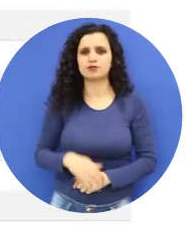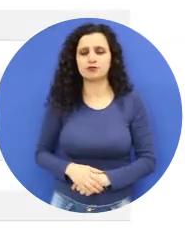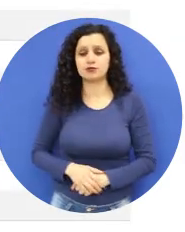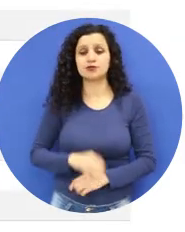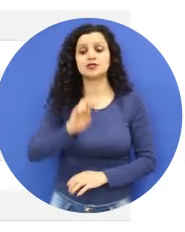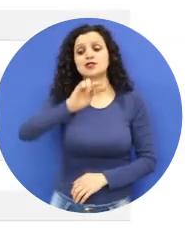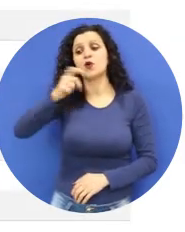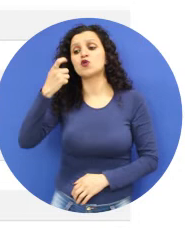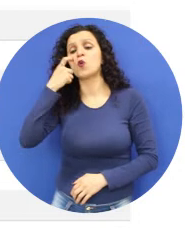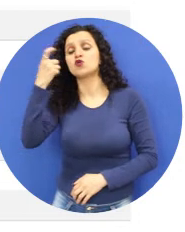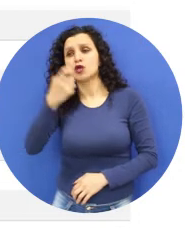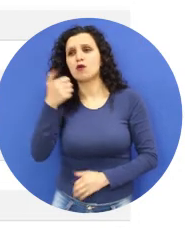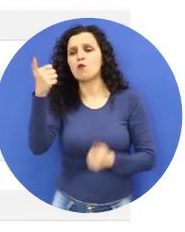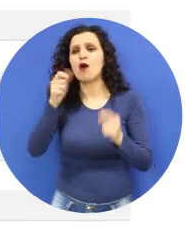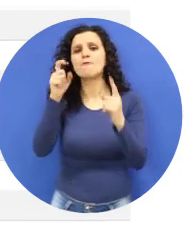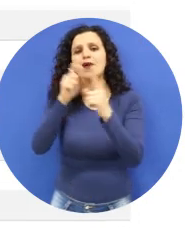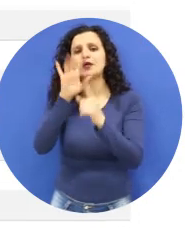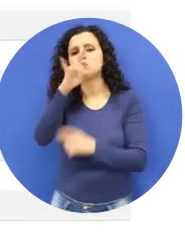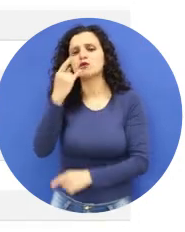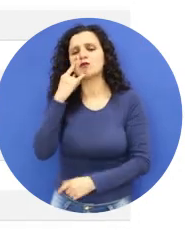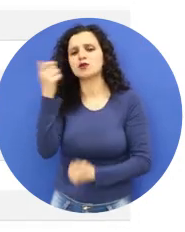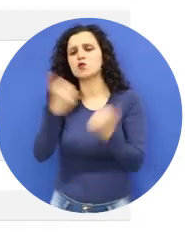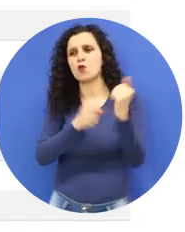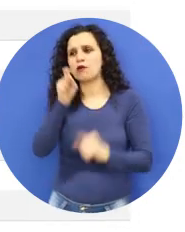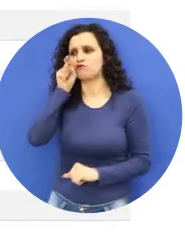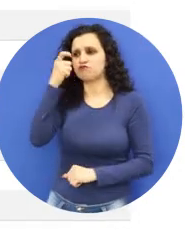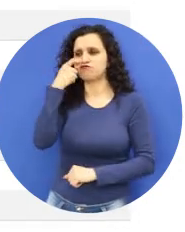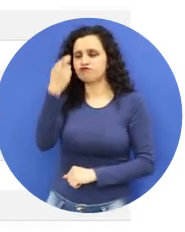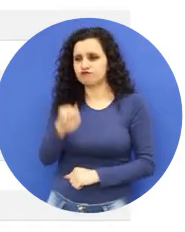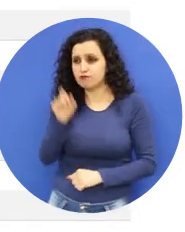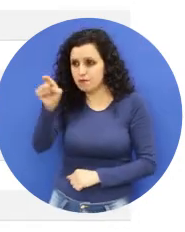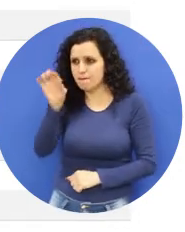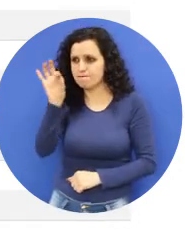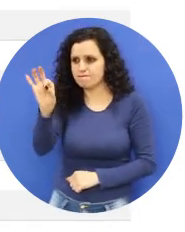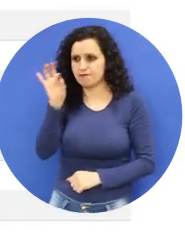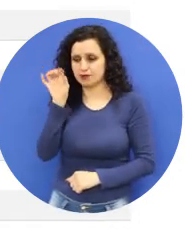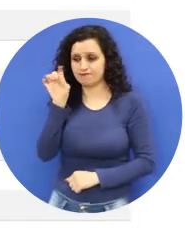En el segundo buscador ubica el término de interés.